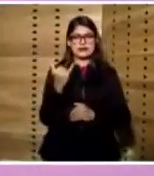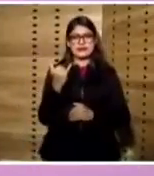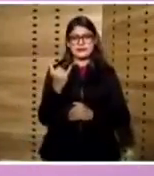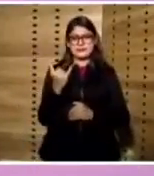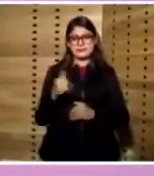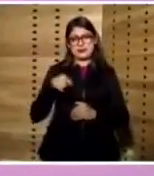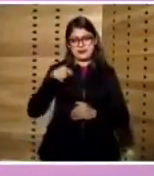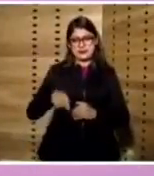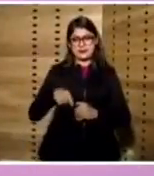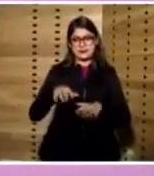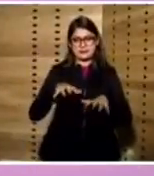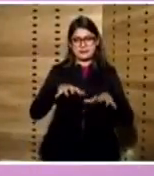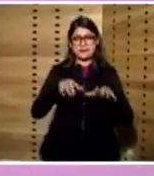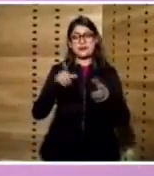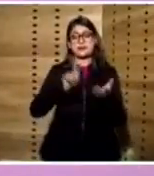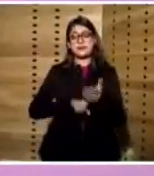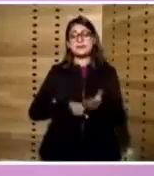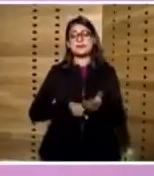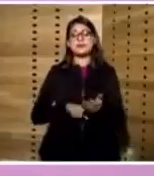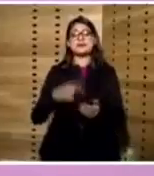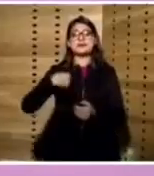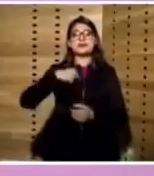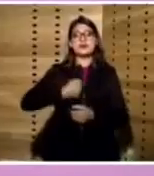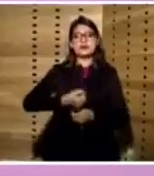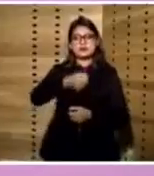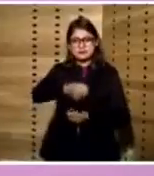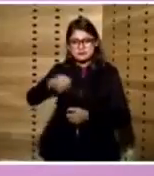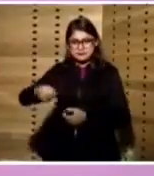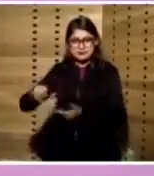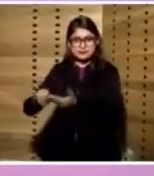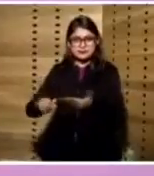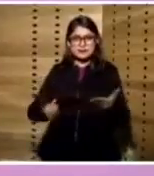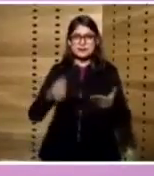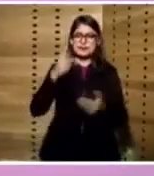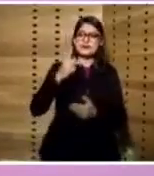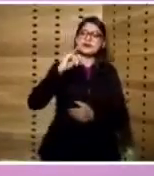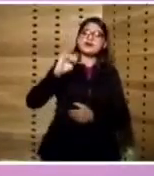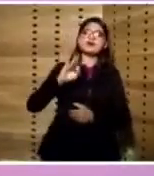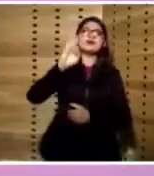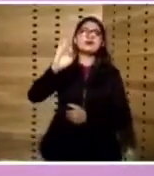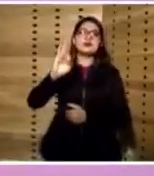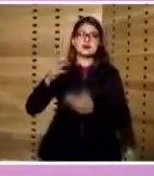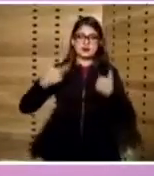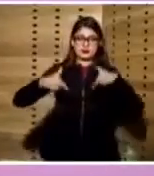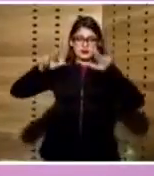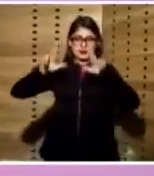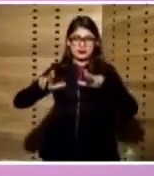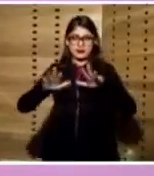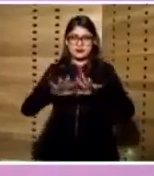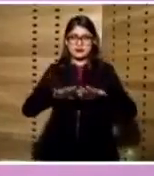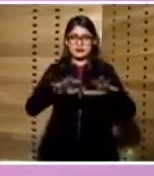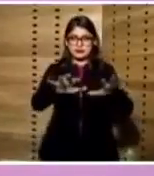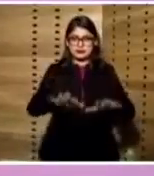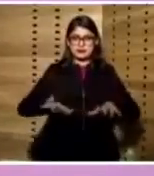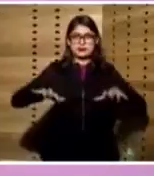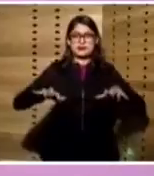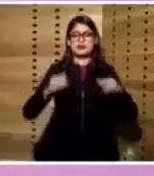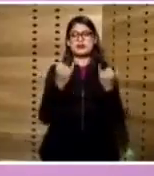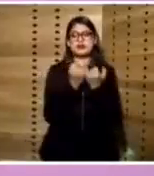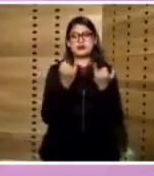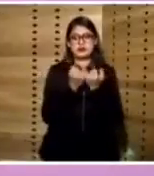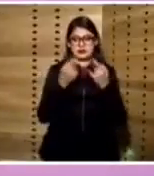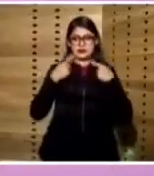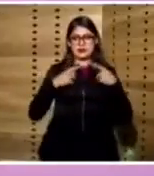quienes integran el Poder Judicial de la Federación y en especial a quienes se encuentran hoy en este